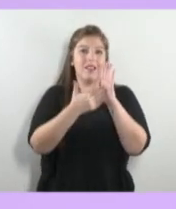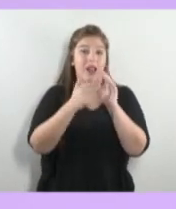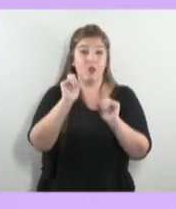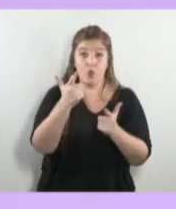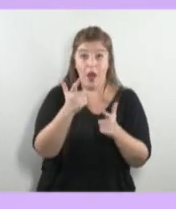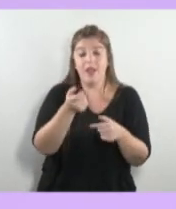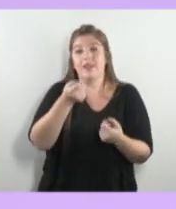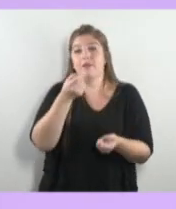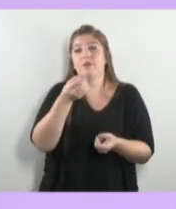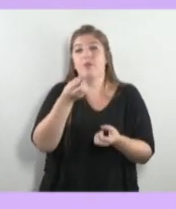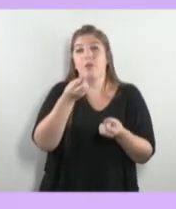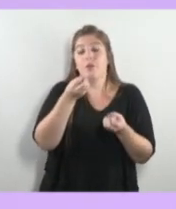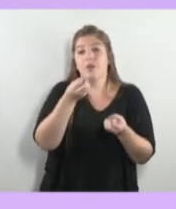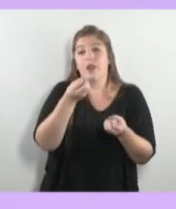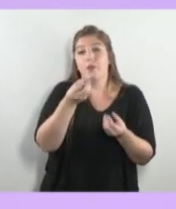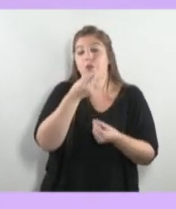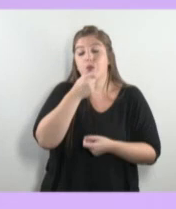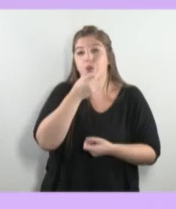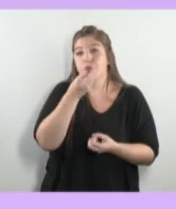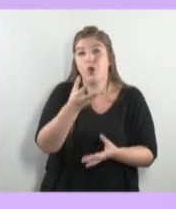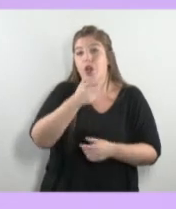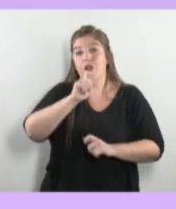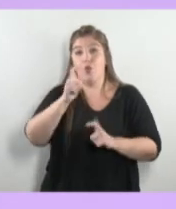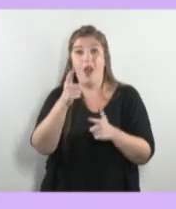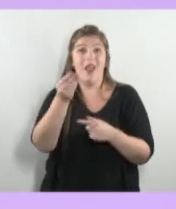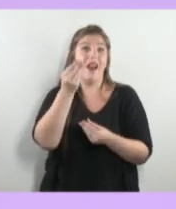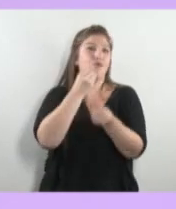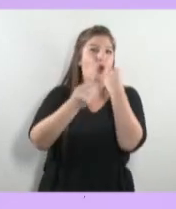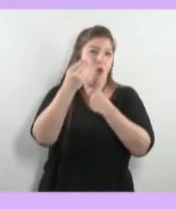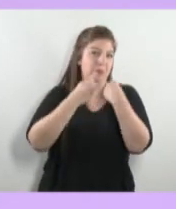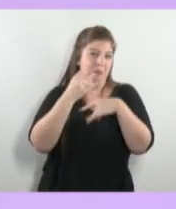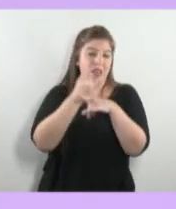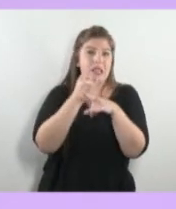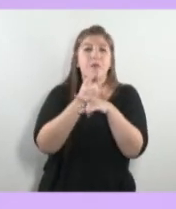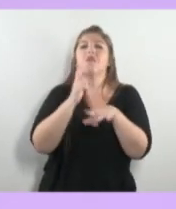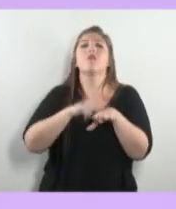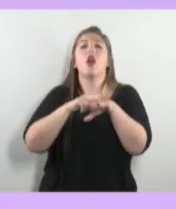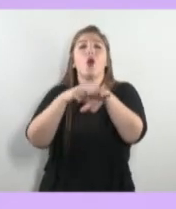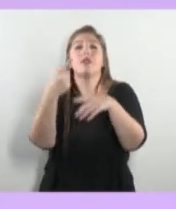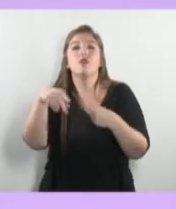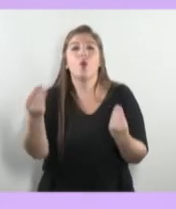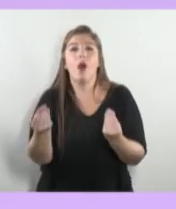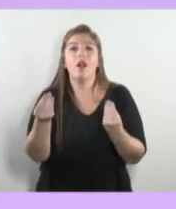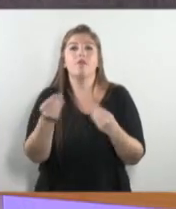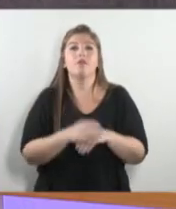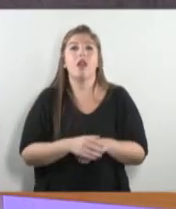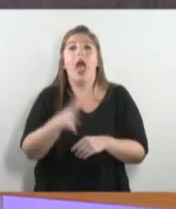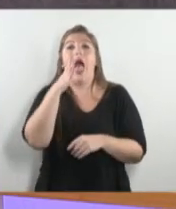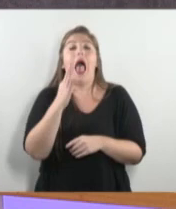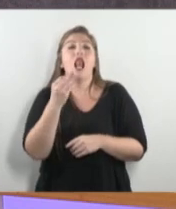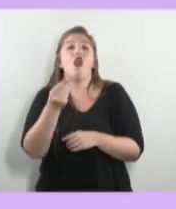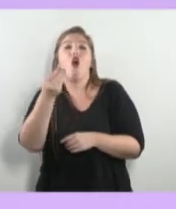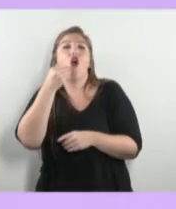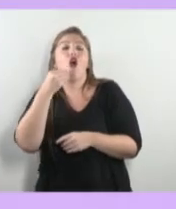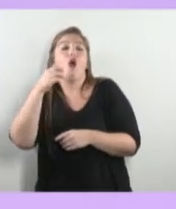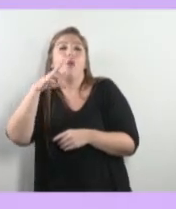están presentes en los alimentos que más consumen, la recomendación ahí es justamente el complemento proteico. Es decir,